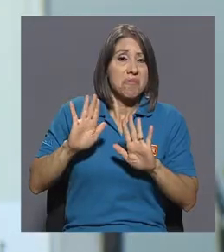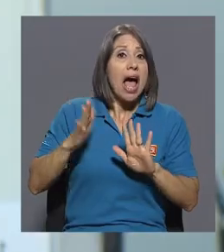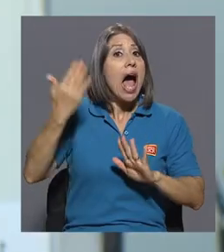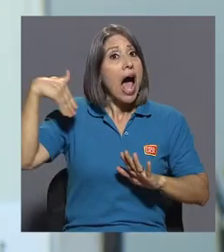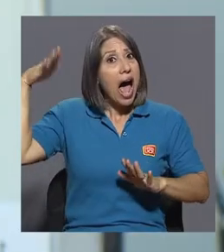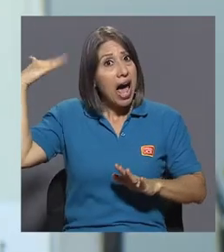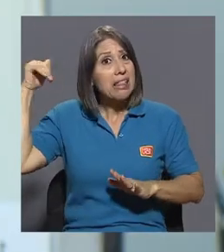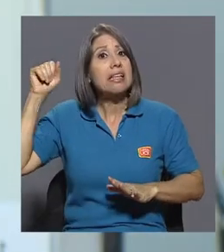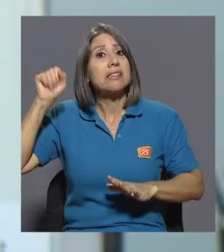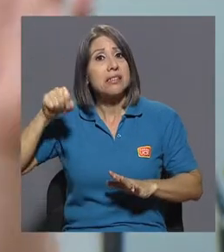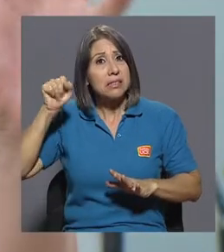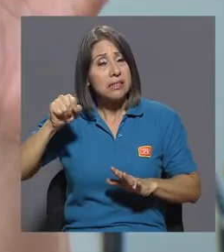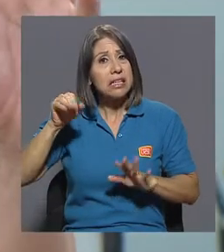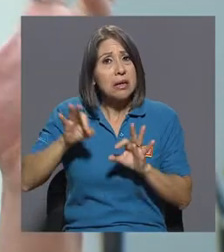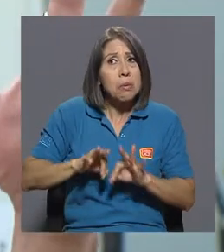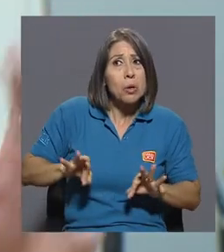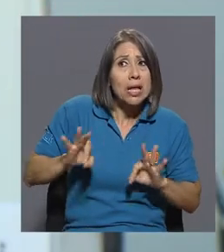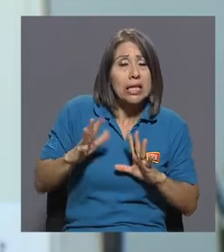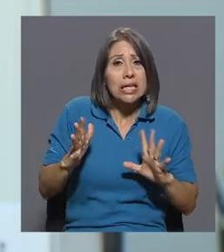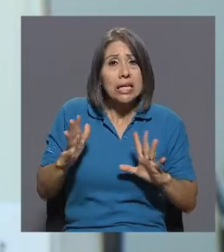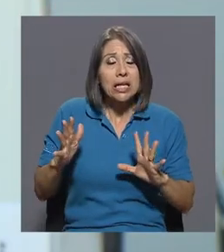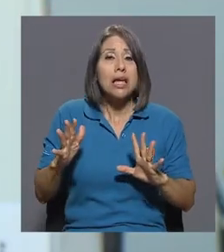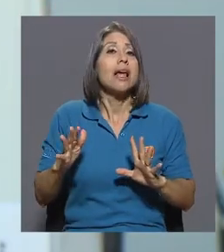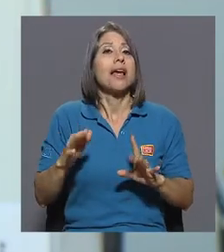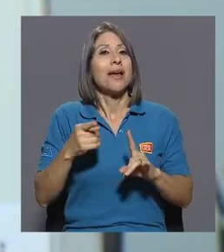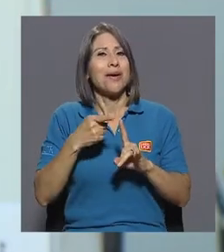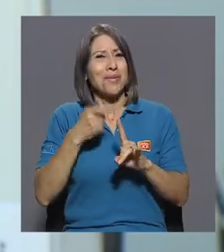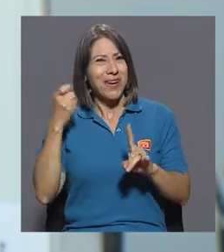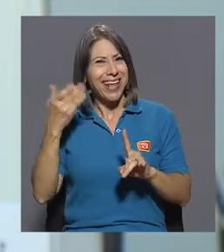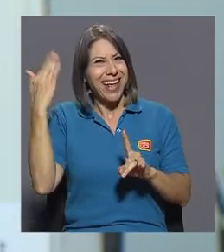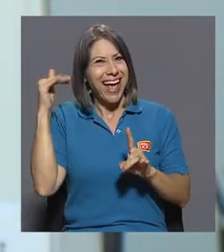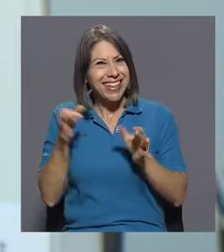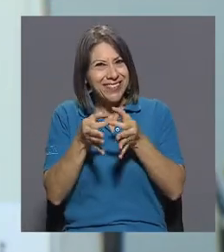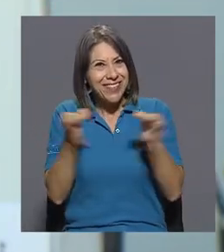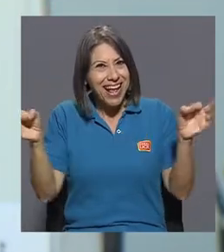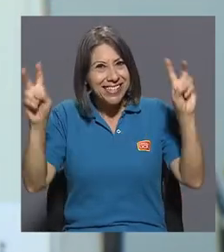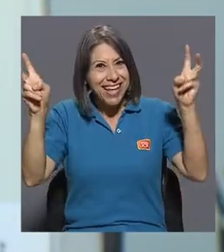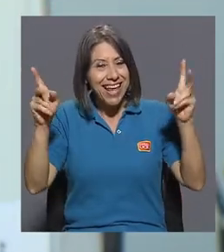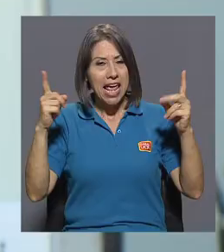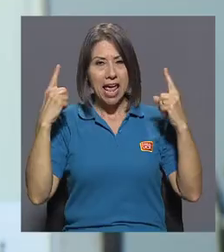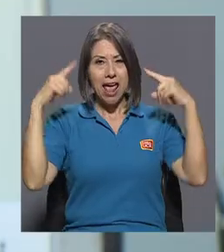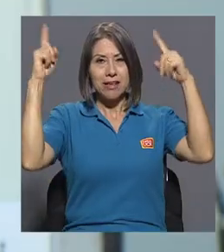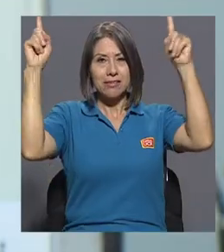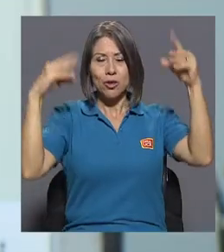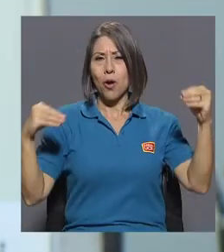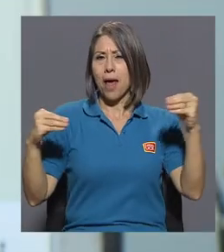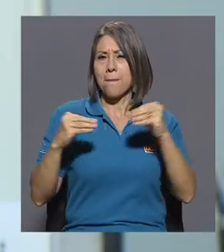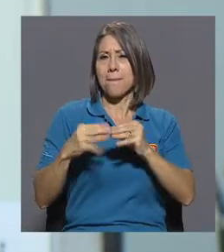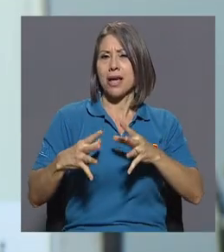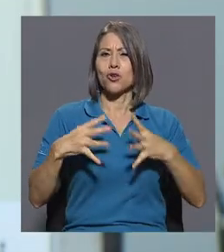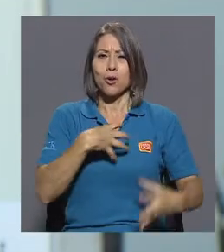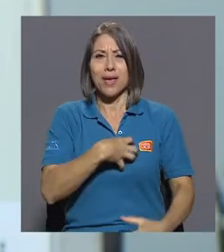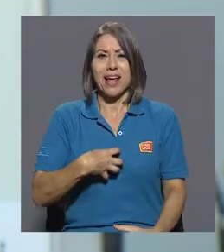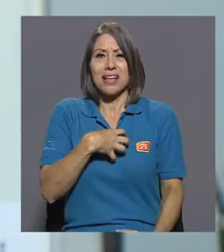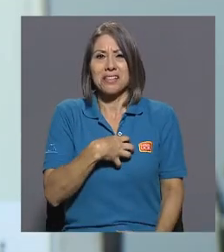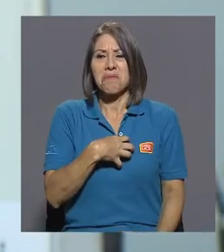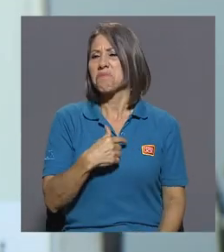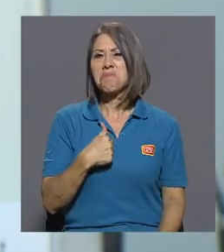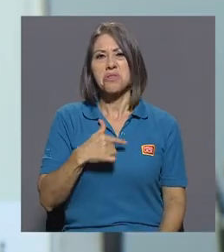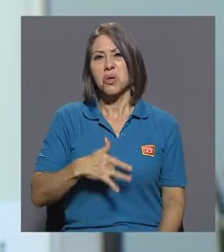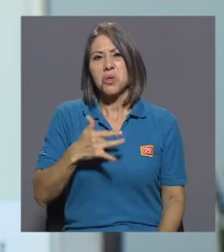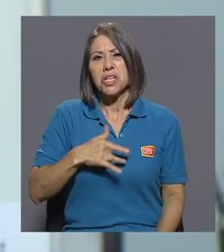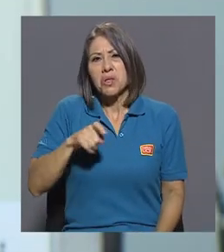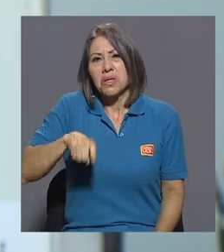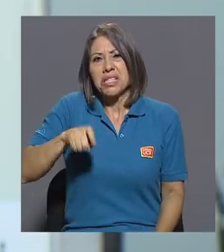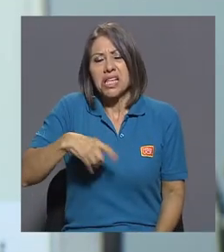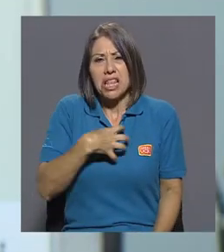predominaba, ¿verdad? Viniendo del dicho, ¿verdad? El éxito es la mayor venganza. Ya yo no siento ninguna necesidad de venganza.